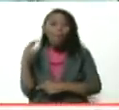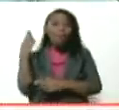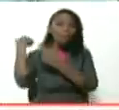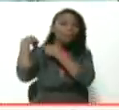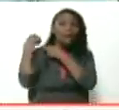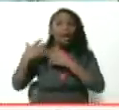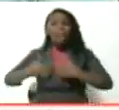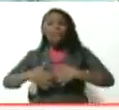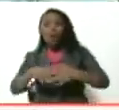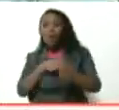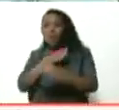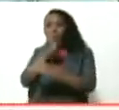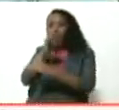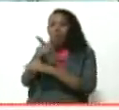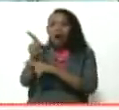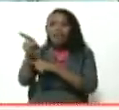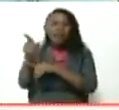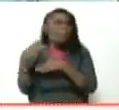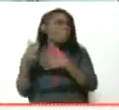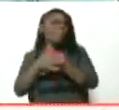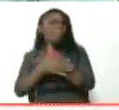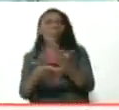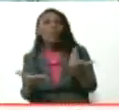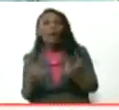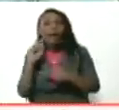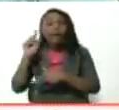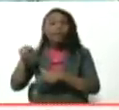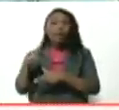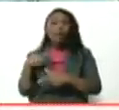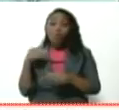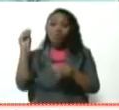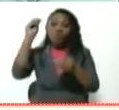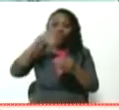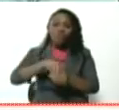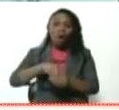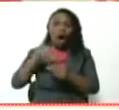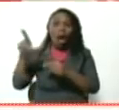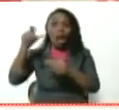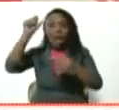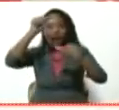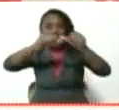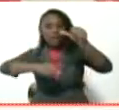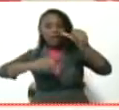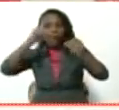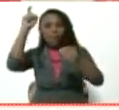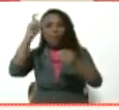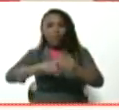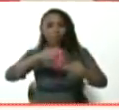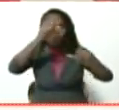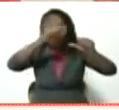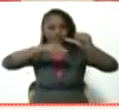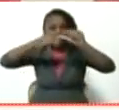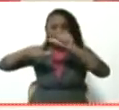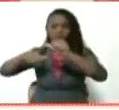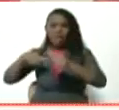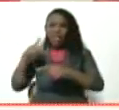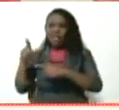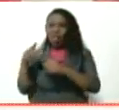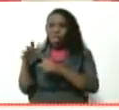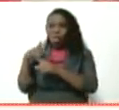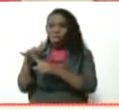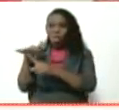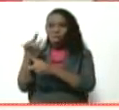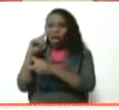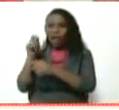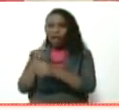empresario tenía que pasar por allá, ¿sabe por qué? Porque si no lo metían en una lista de investigación y los extorsionaban. Y